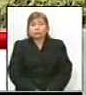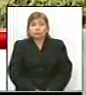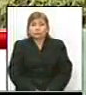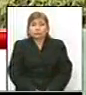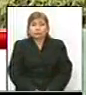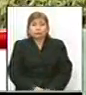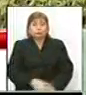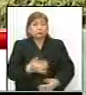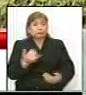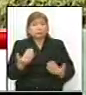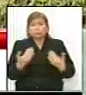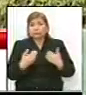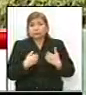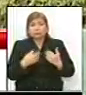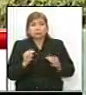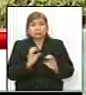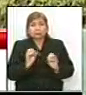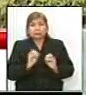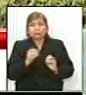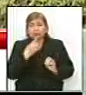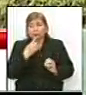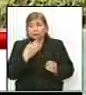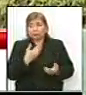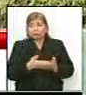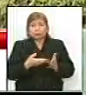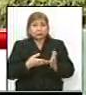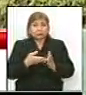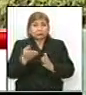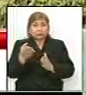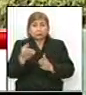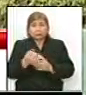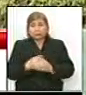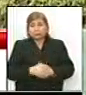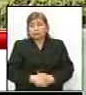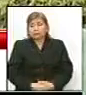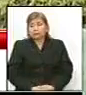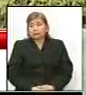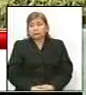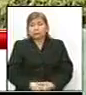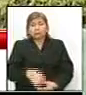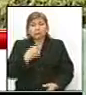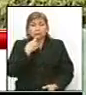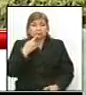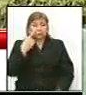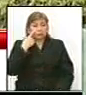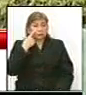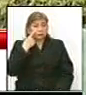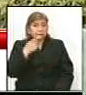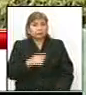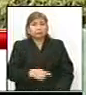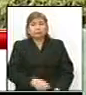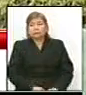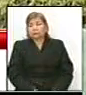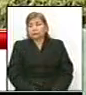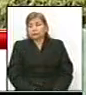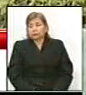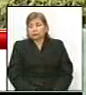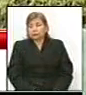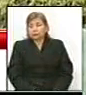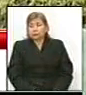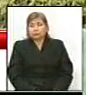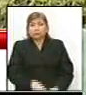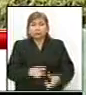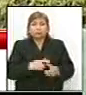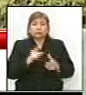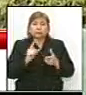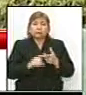296499 y todavía no está viabilizado y está observado pues por PNICR.